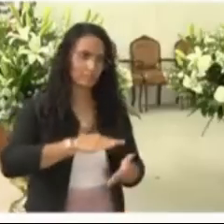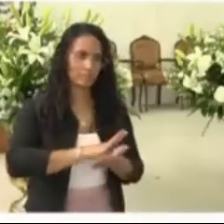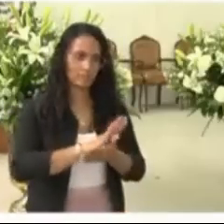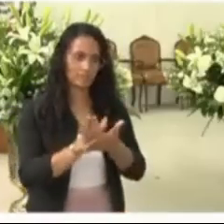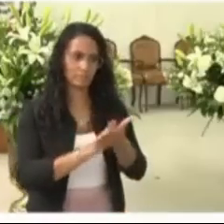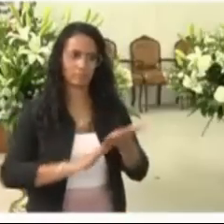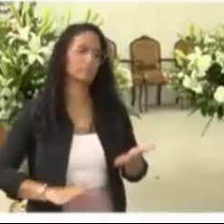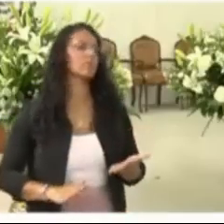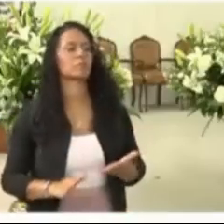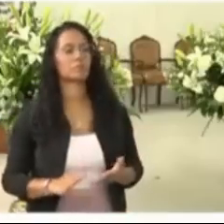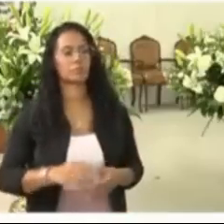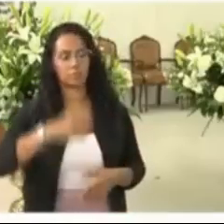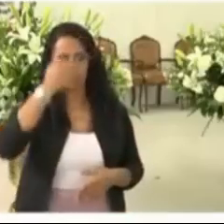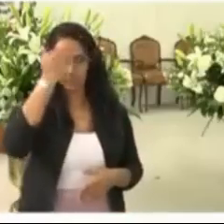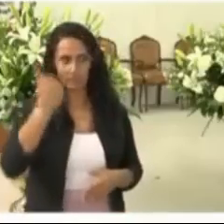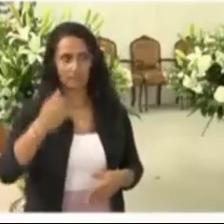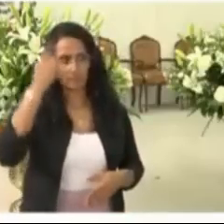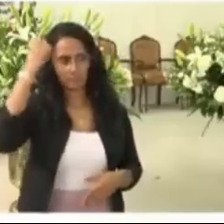Y para ello,